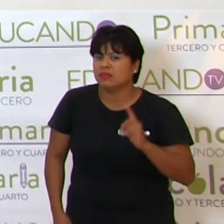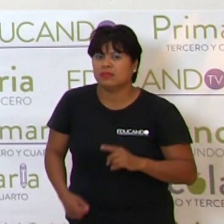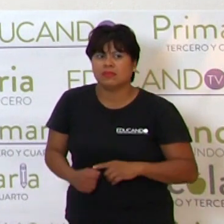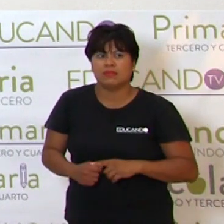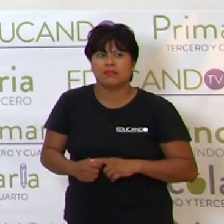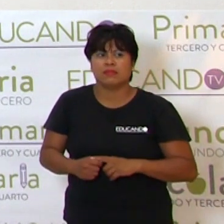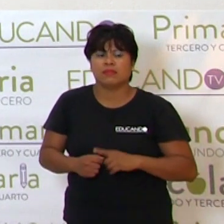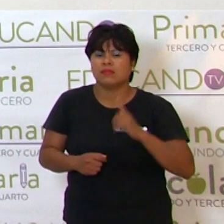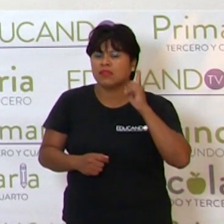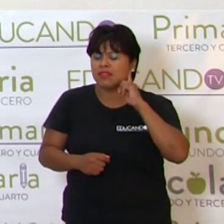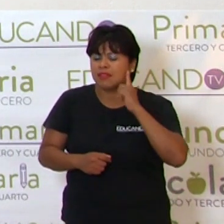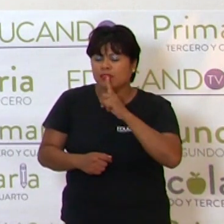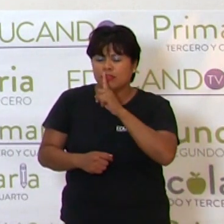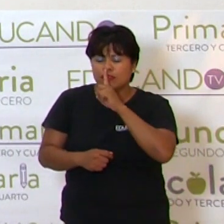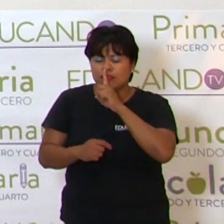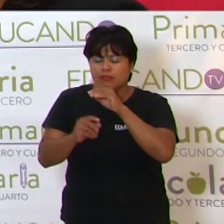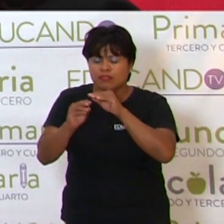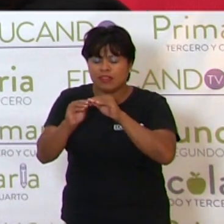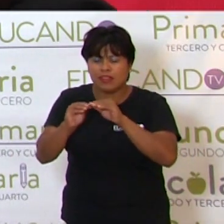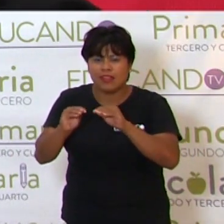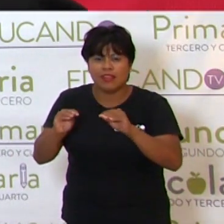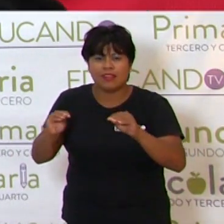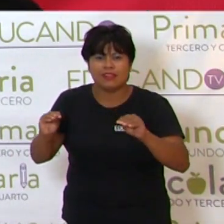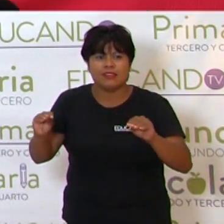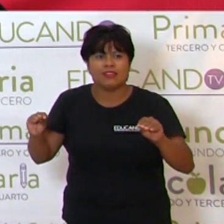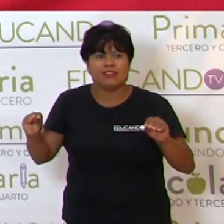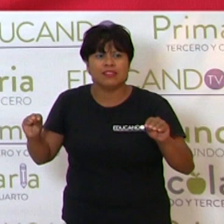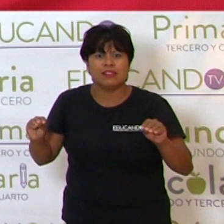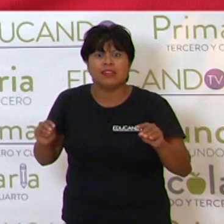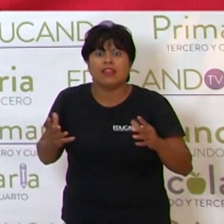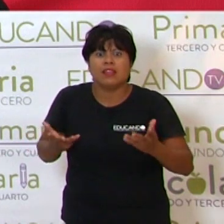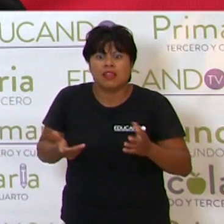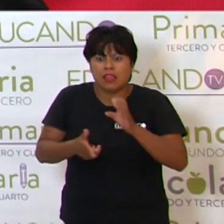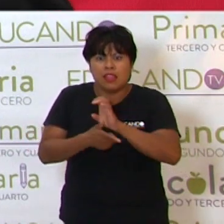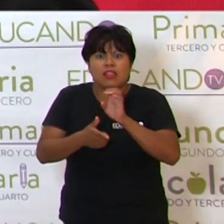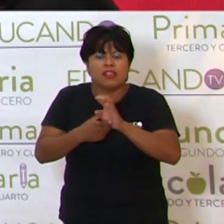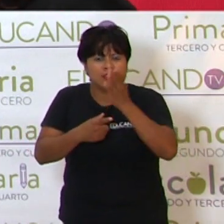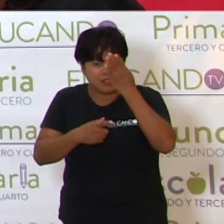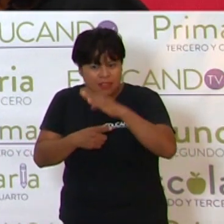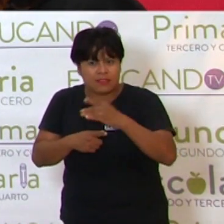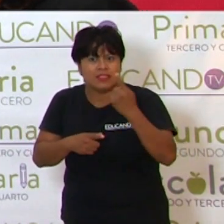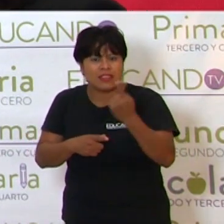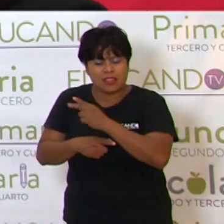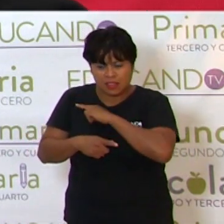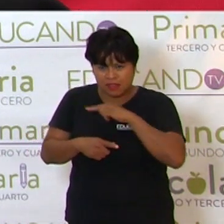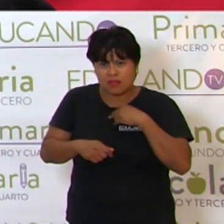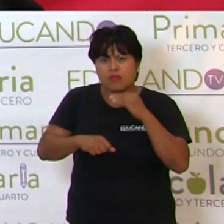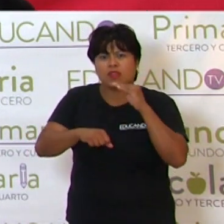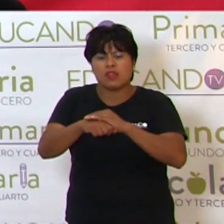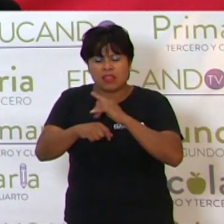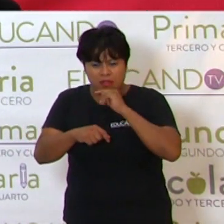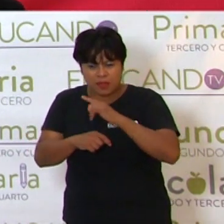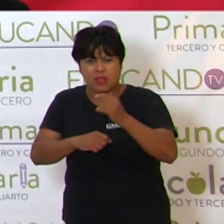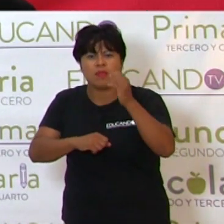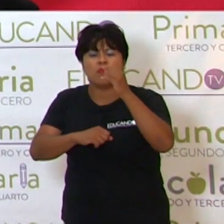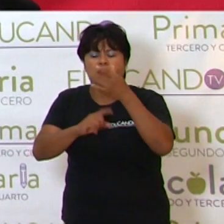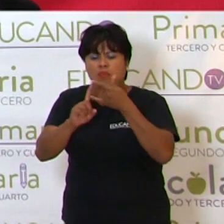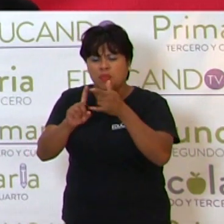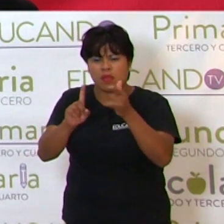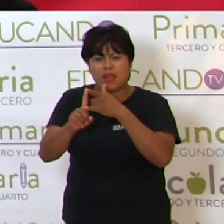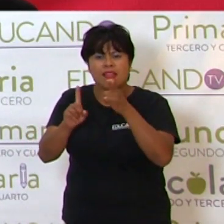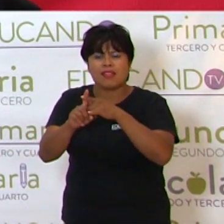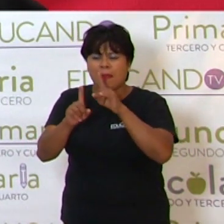El silencio. Entonces, ¿sabes qué? Deberíamos instalar también una puerta